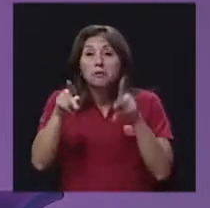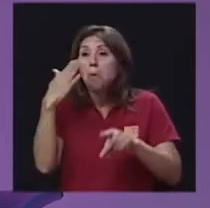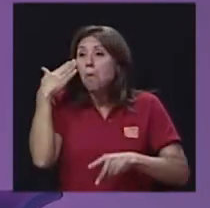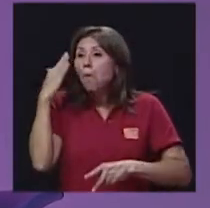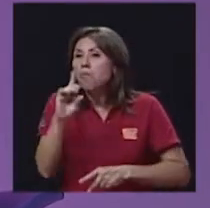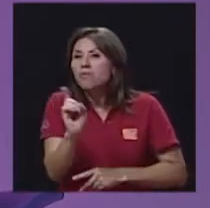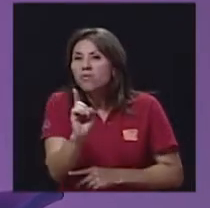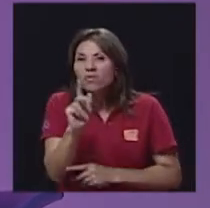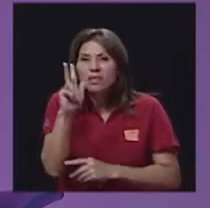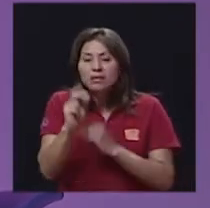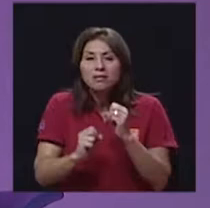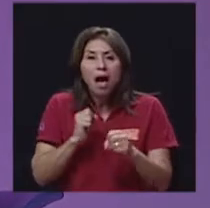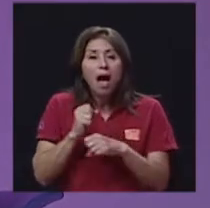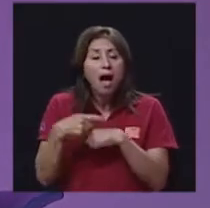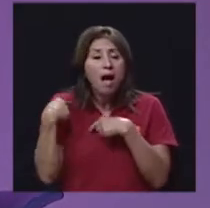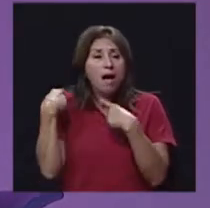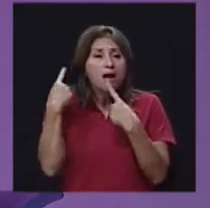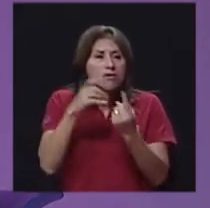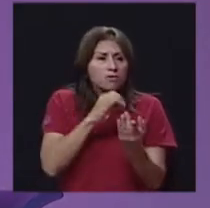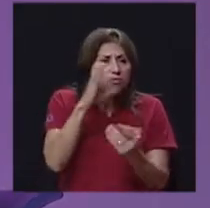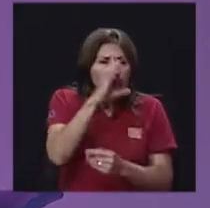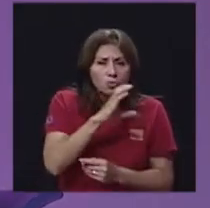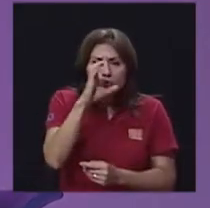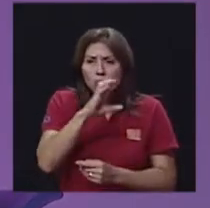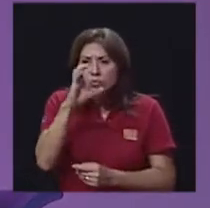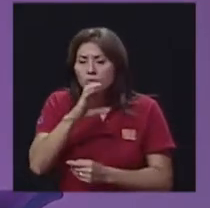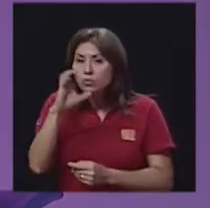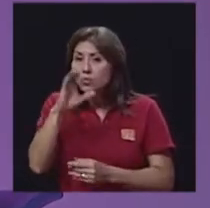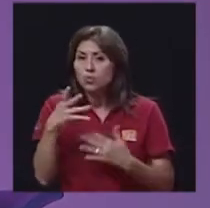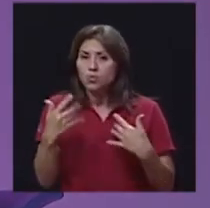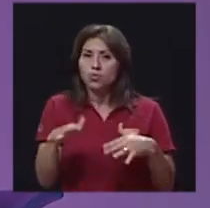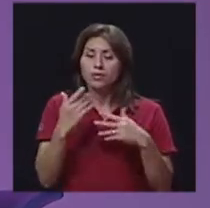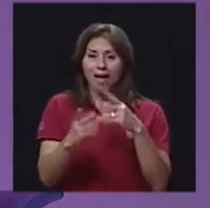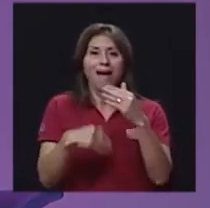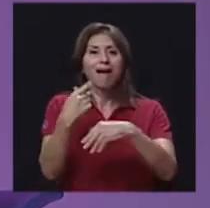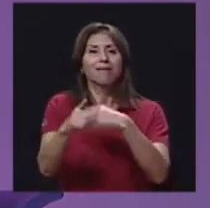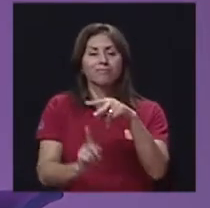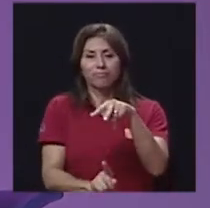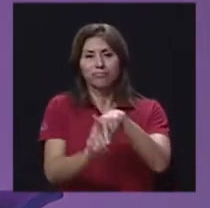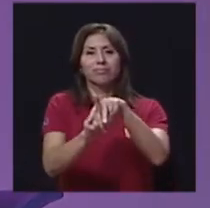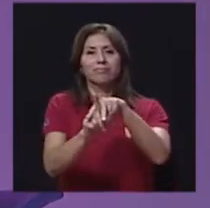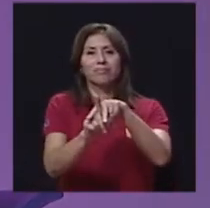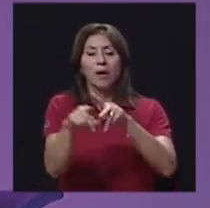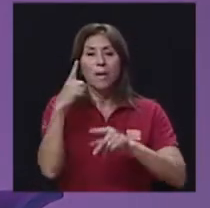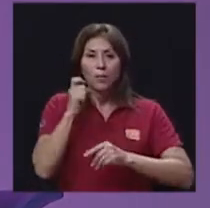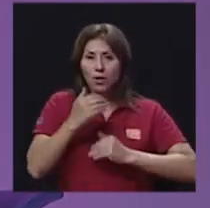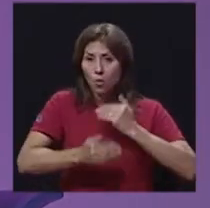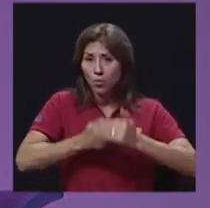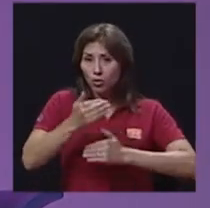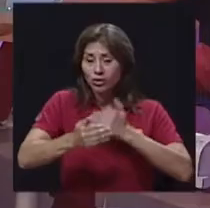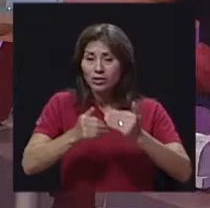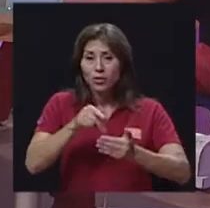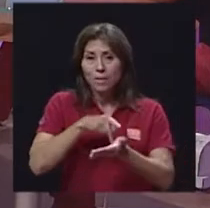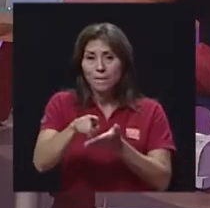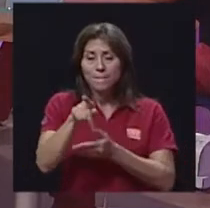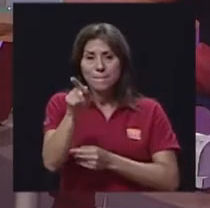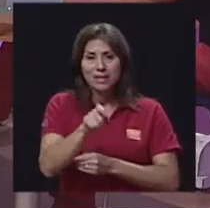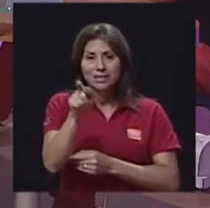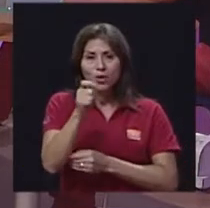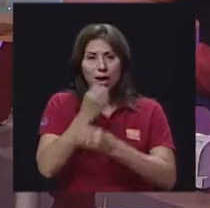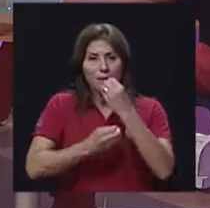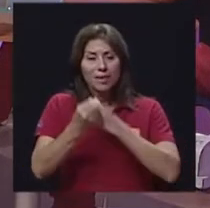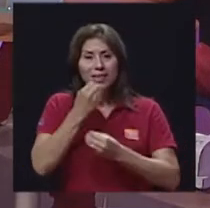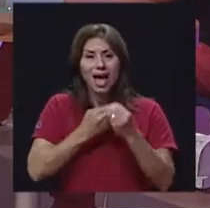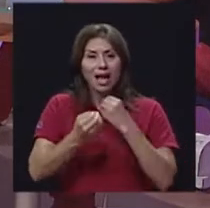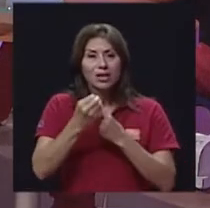de andarlos buscando, ¿verdad? Porque un proceso de pensión alimentaria no se hace efectivo